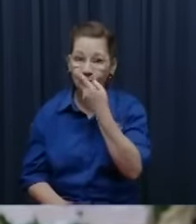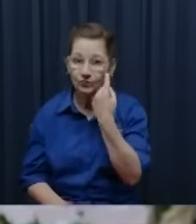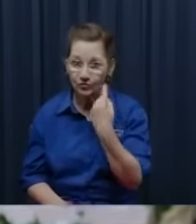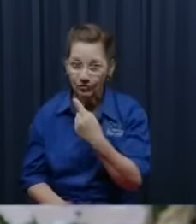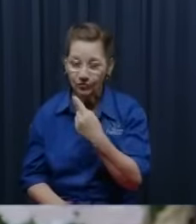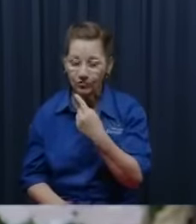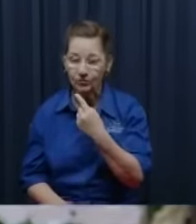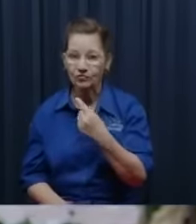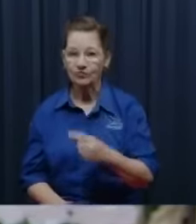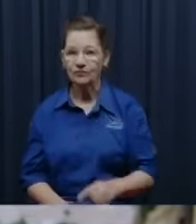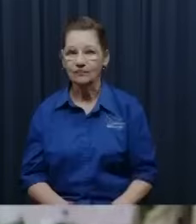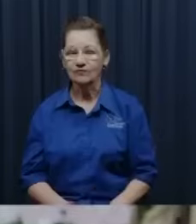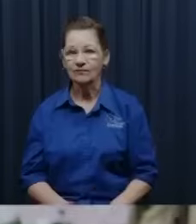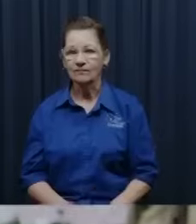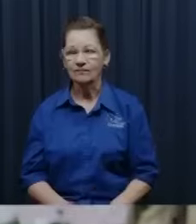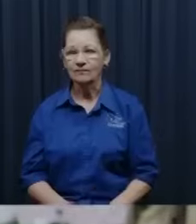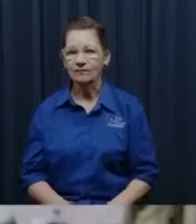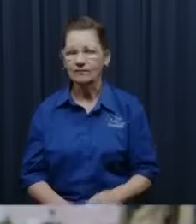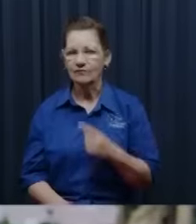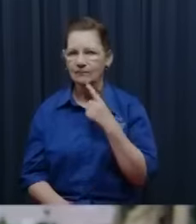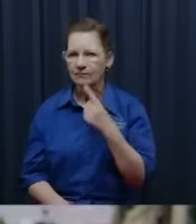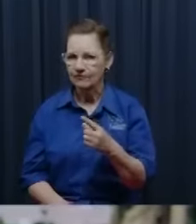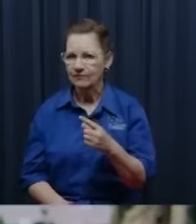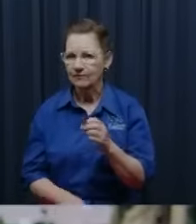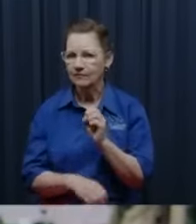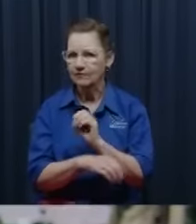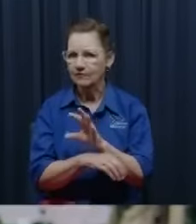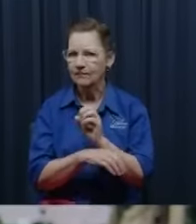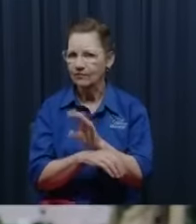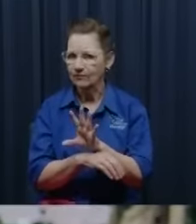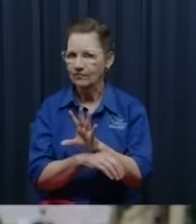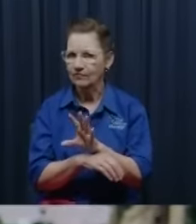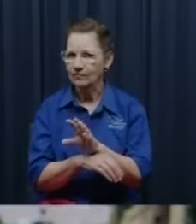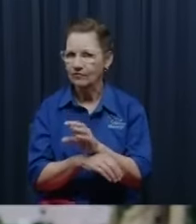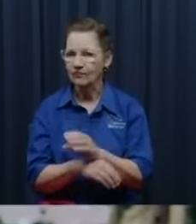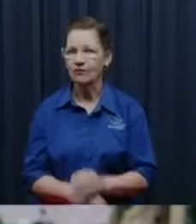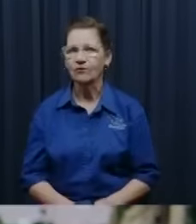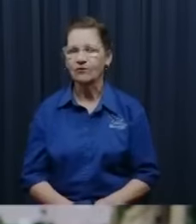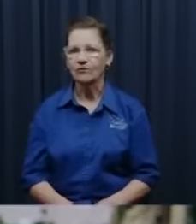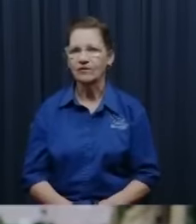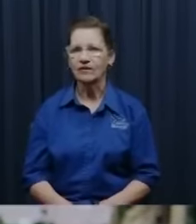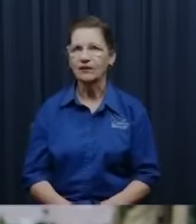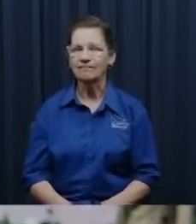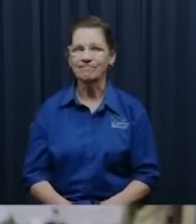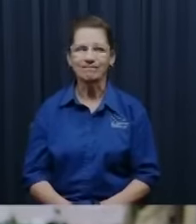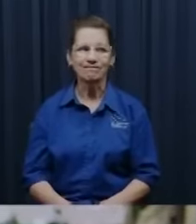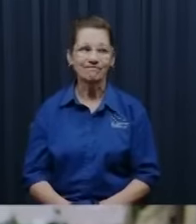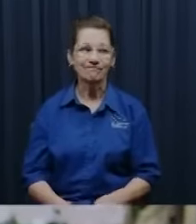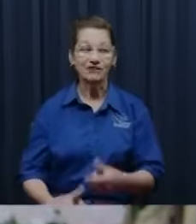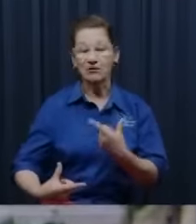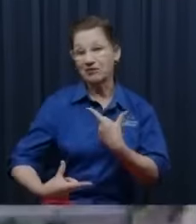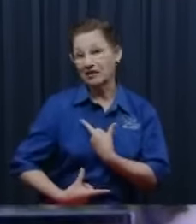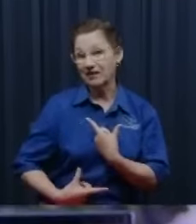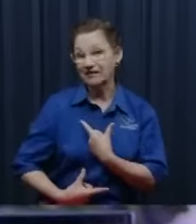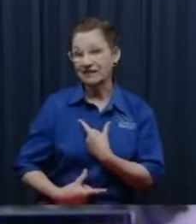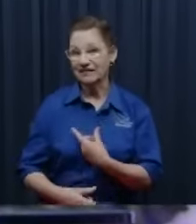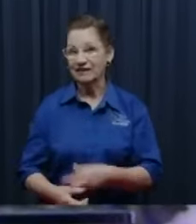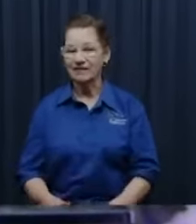abstenciones le Proponen al Consejo de Seguridad que Palestina sea reconocida como